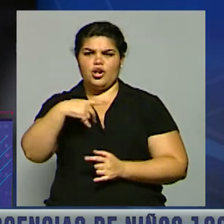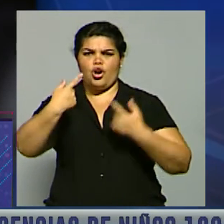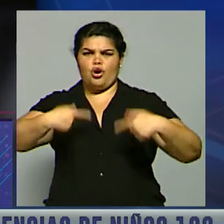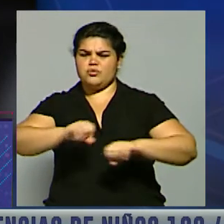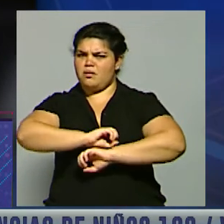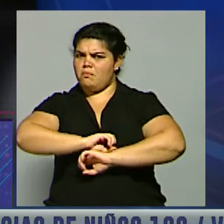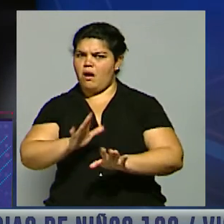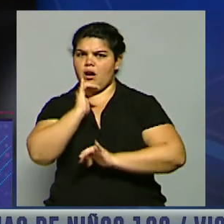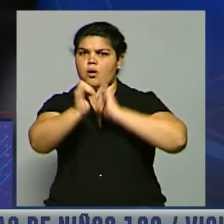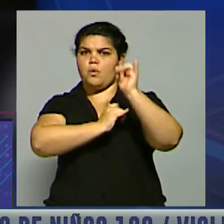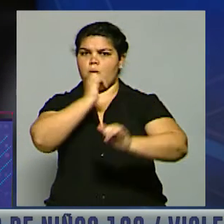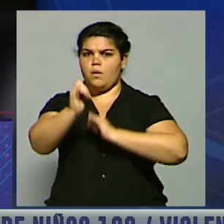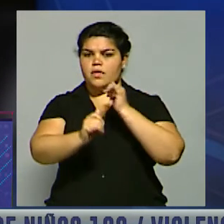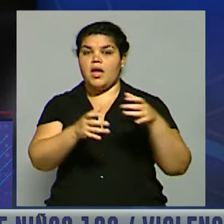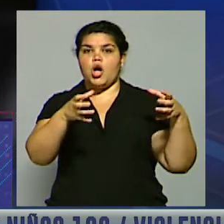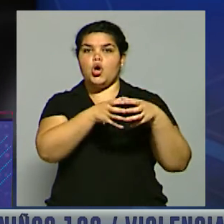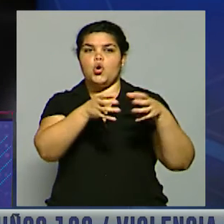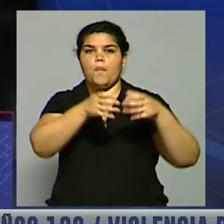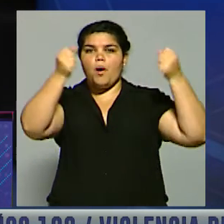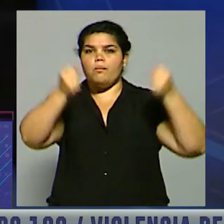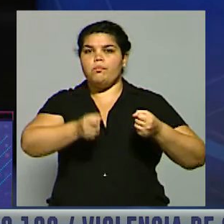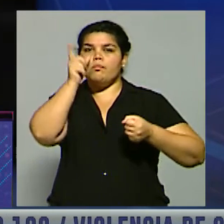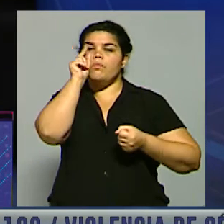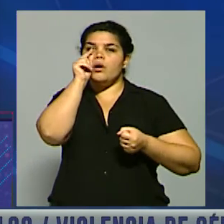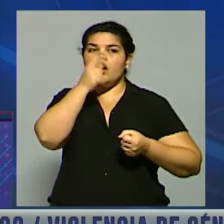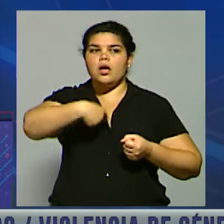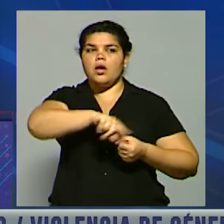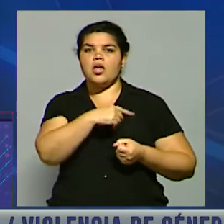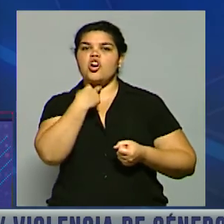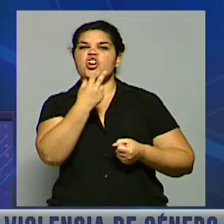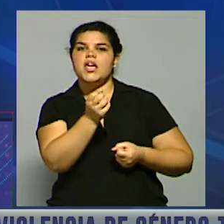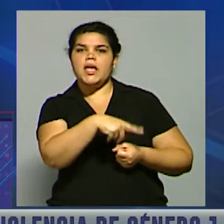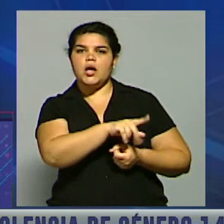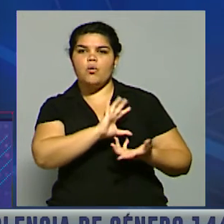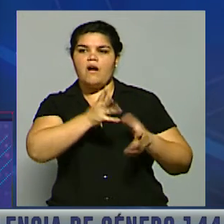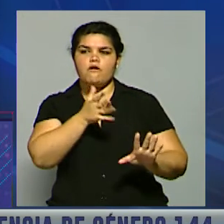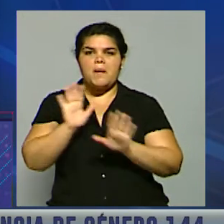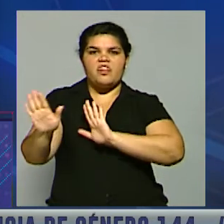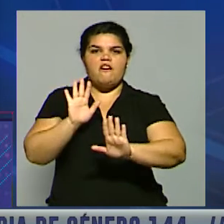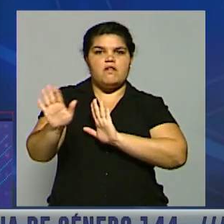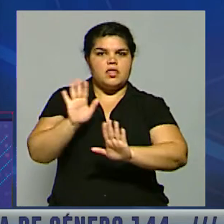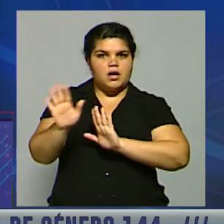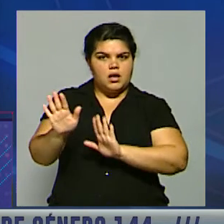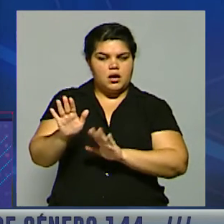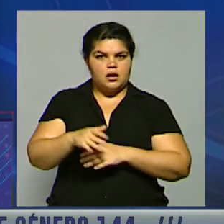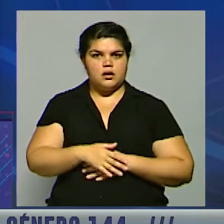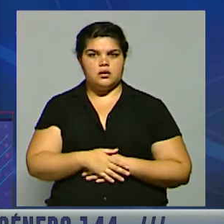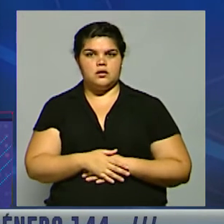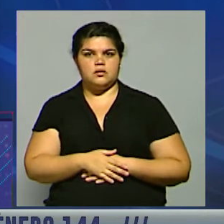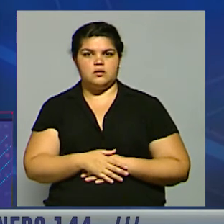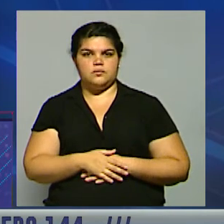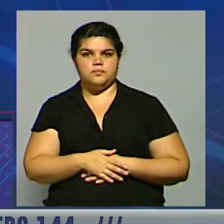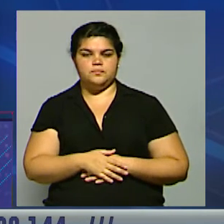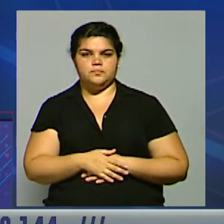como que los militantes utilizaban a sus hijos para usarlos de escudos cuando se producían